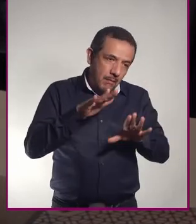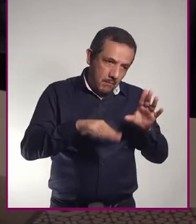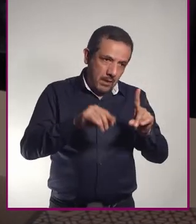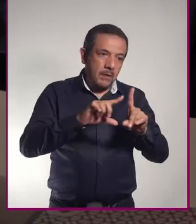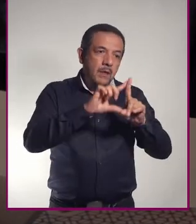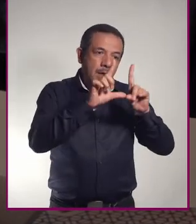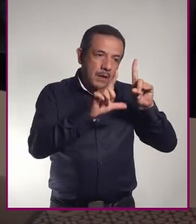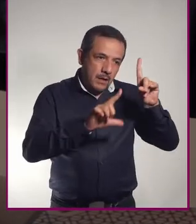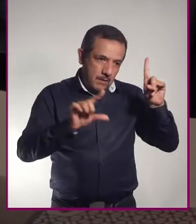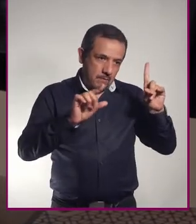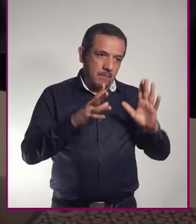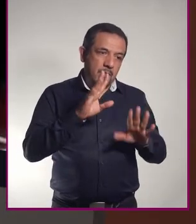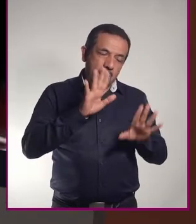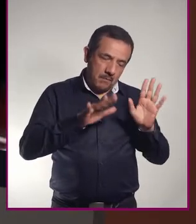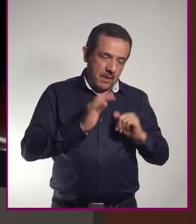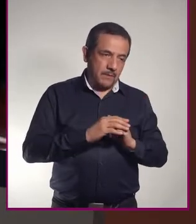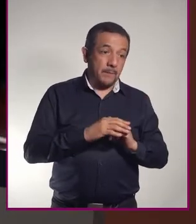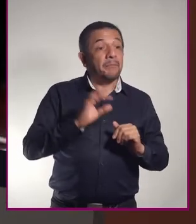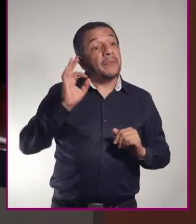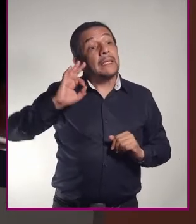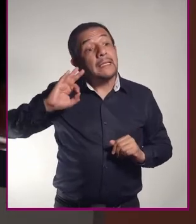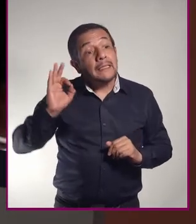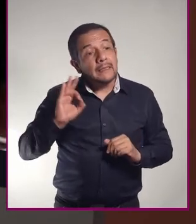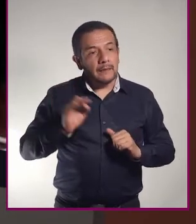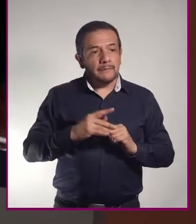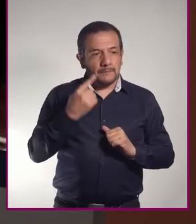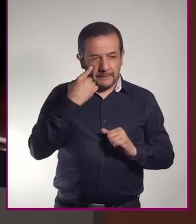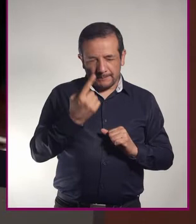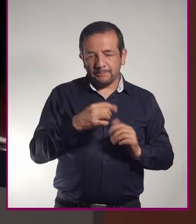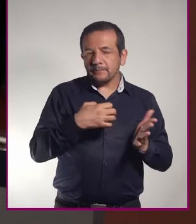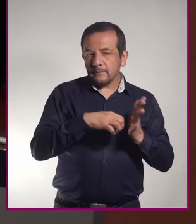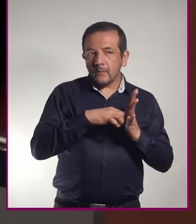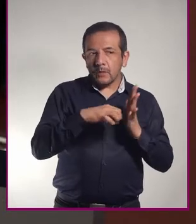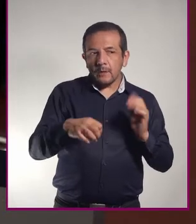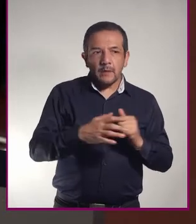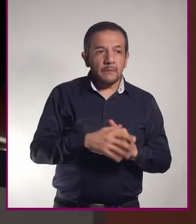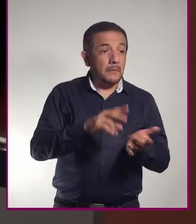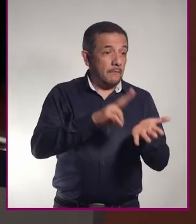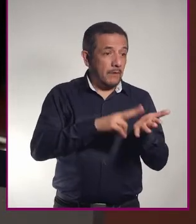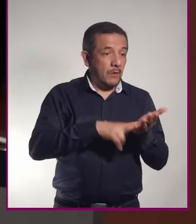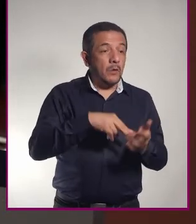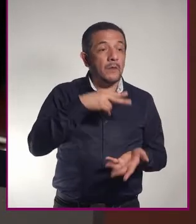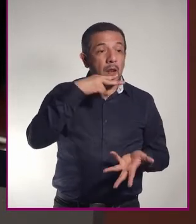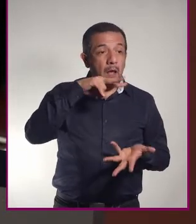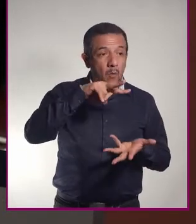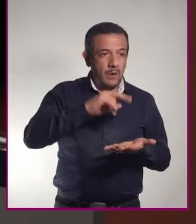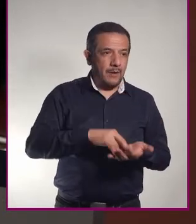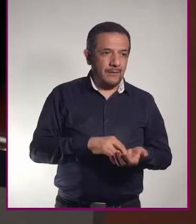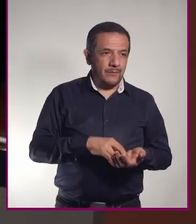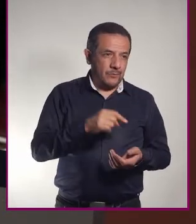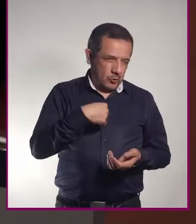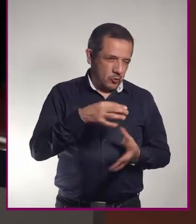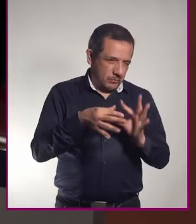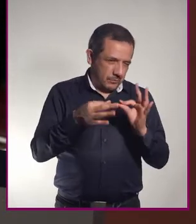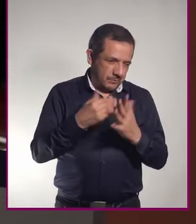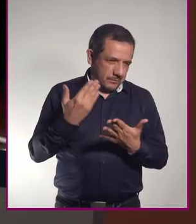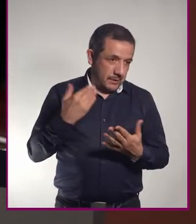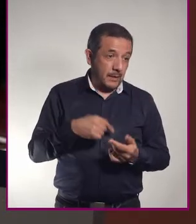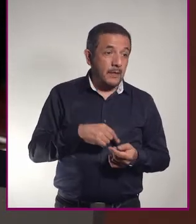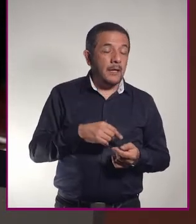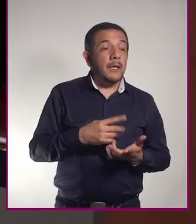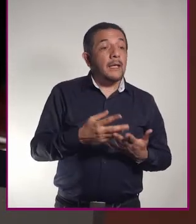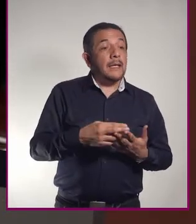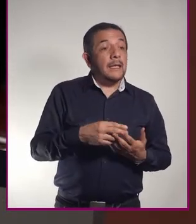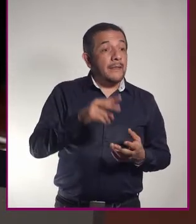país donde usted la haga. Quizás, por ejemplo, el valor del aguacate que le comentaba, sin